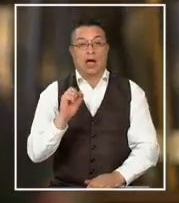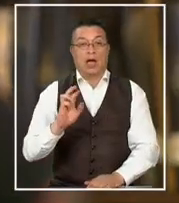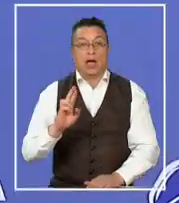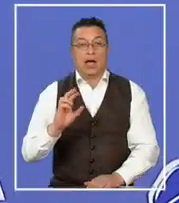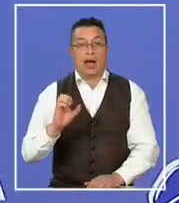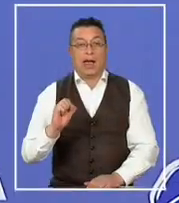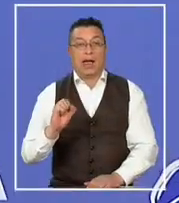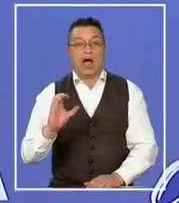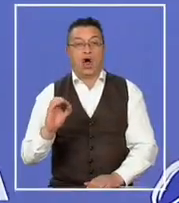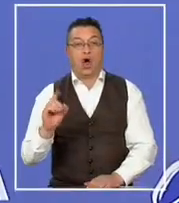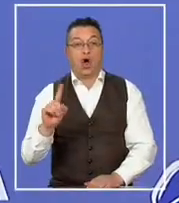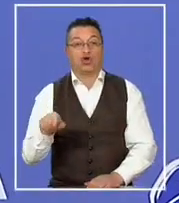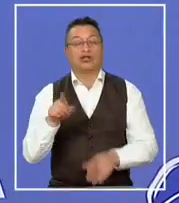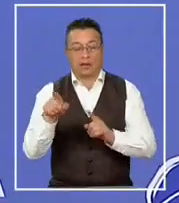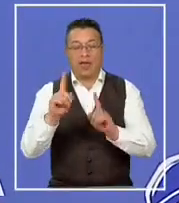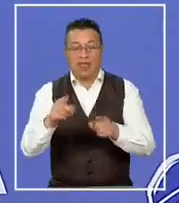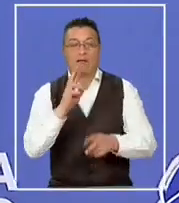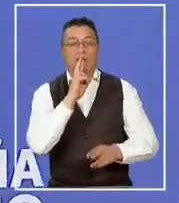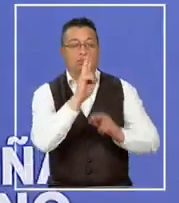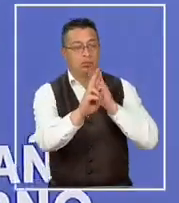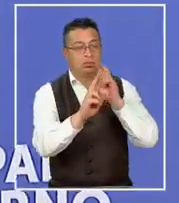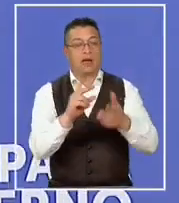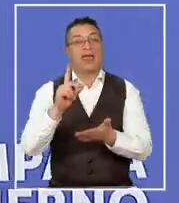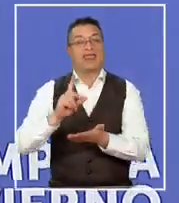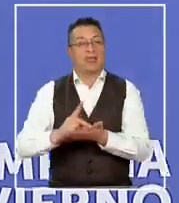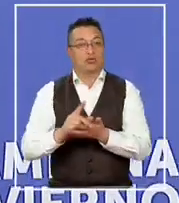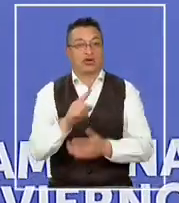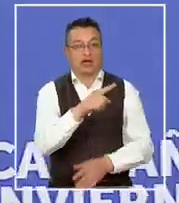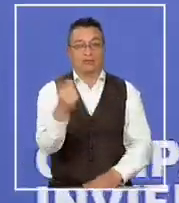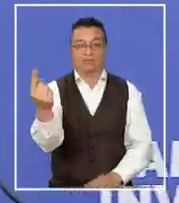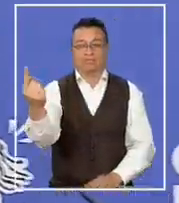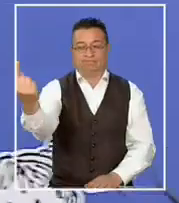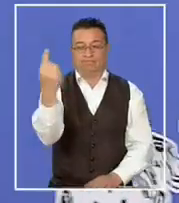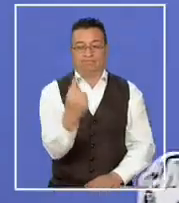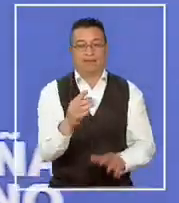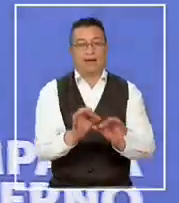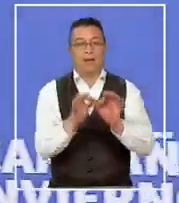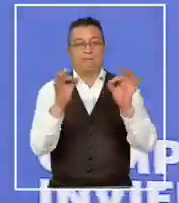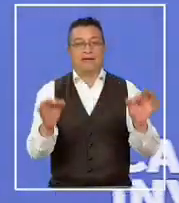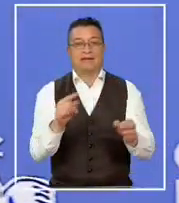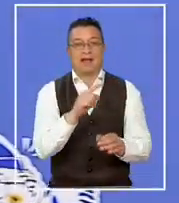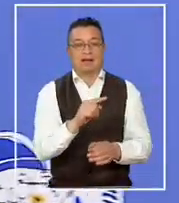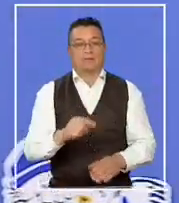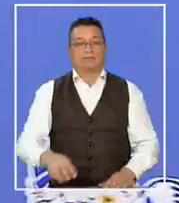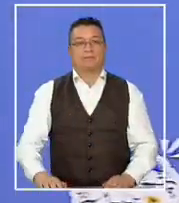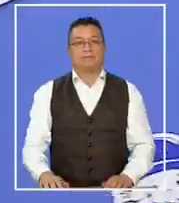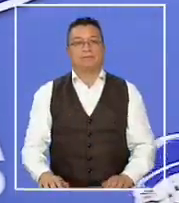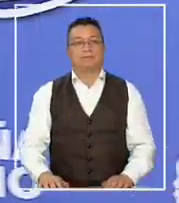martes responder a los cuestionamientos de los diputados, esta vez en una sesión especial de la Cámara.